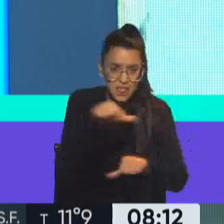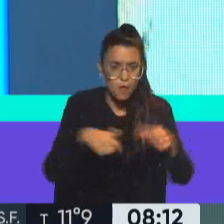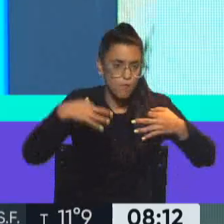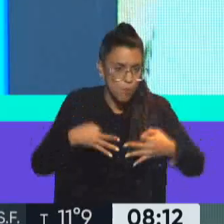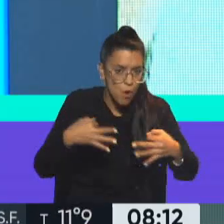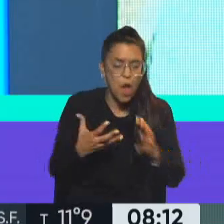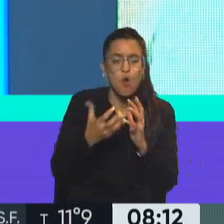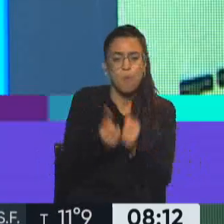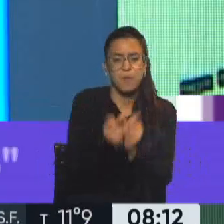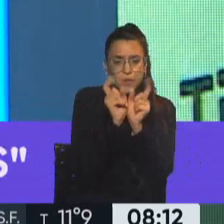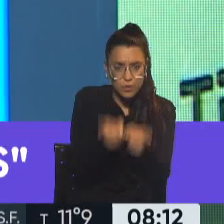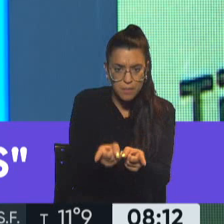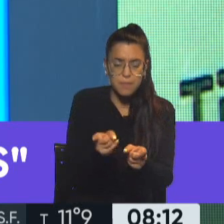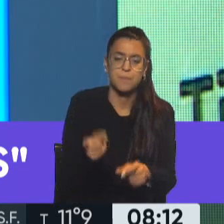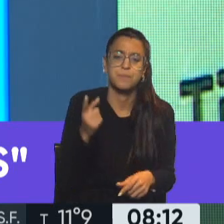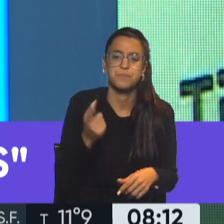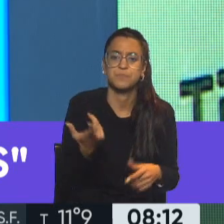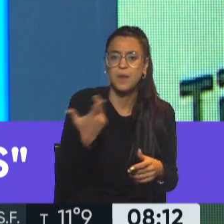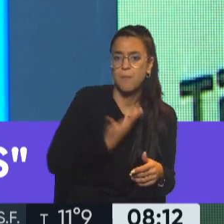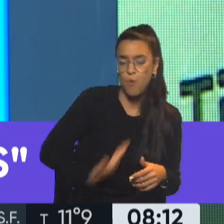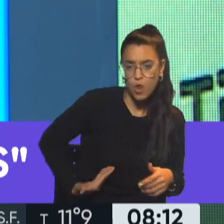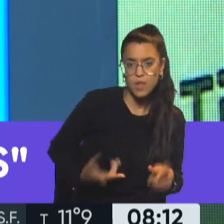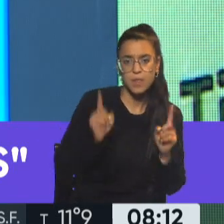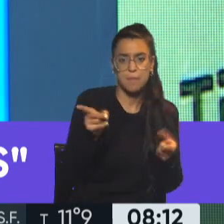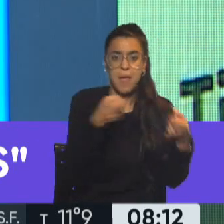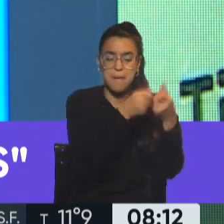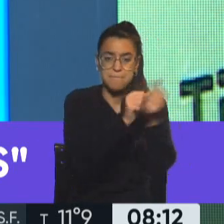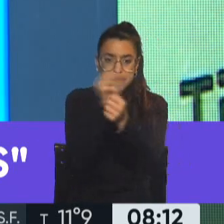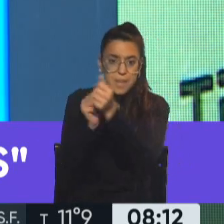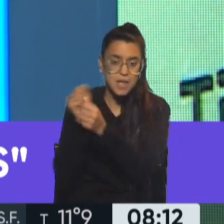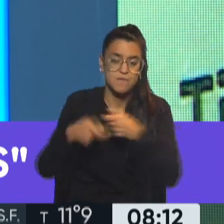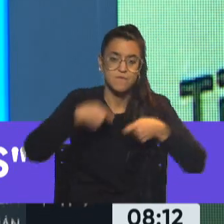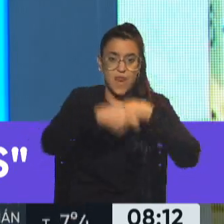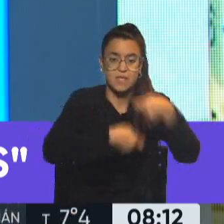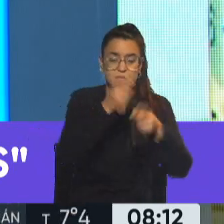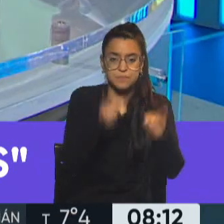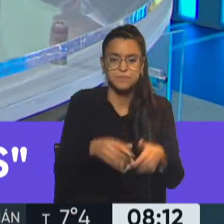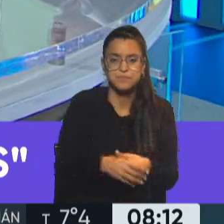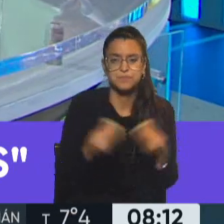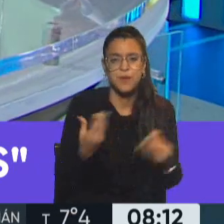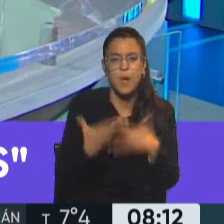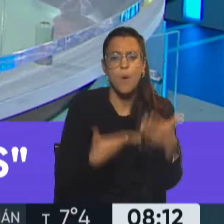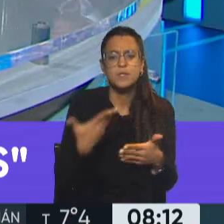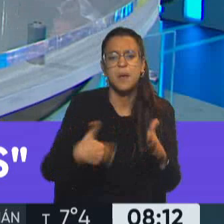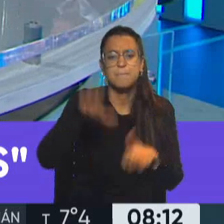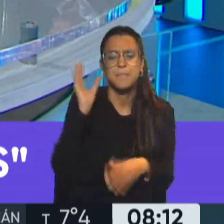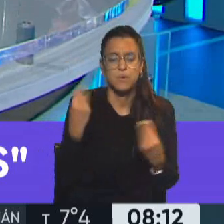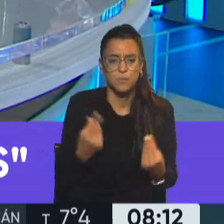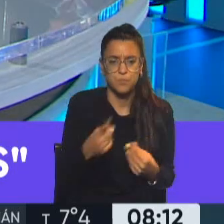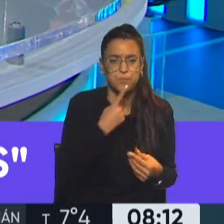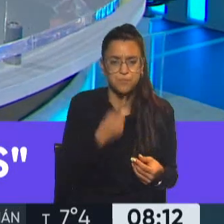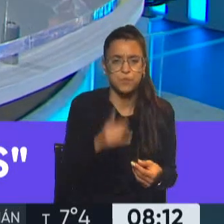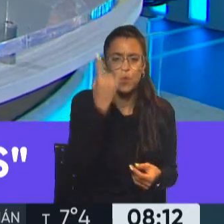y el acompañamiento institucional y de las empresas y de financiación, ¿no? A ver, ¿cuál está más avanzada? Tengo entendido que la de